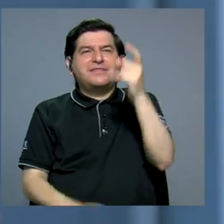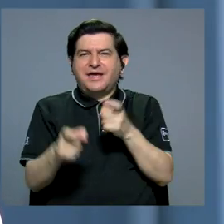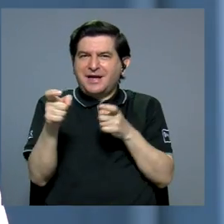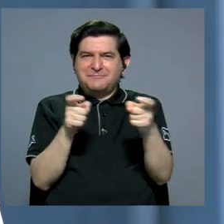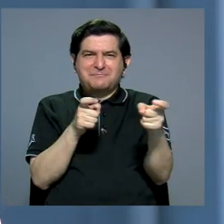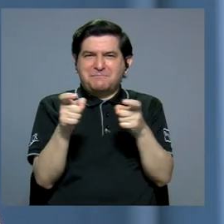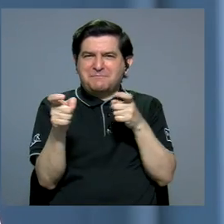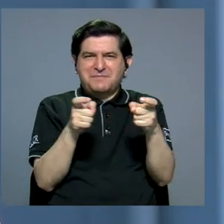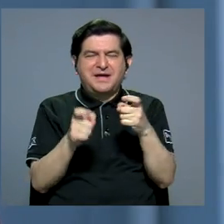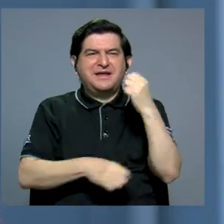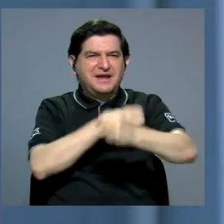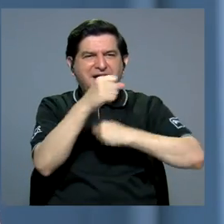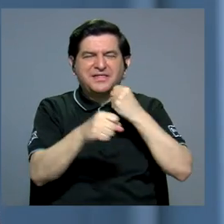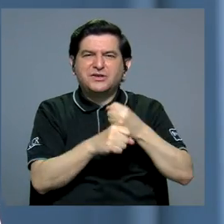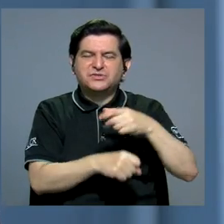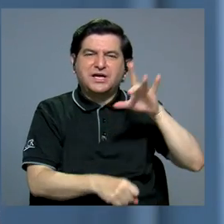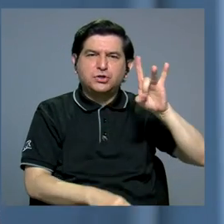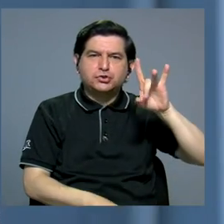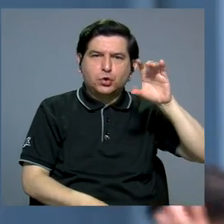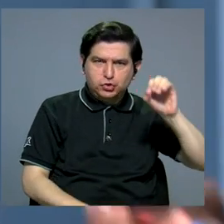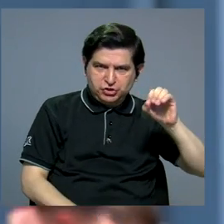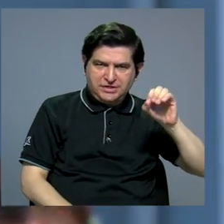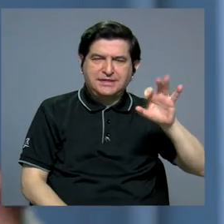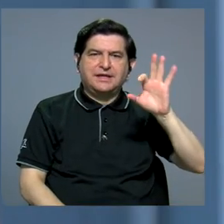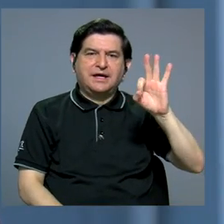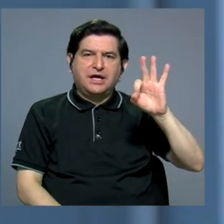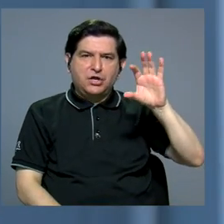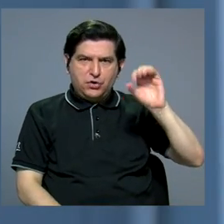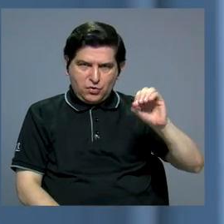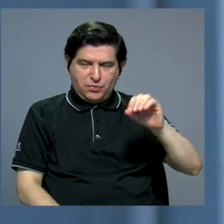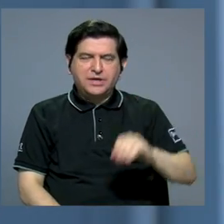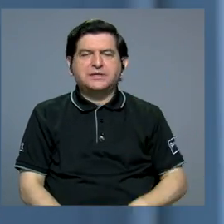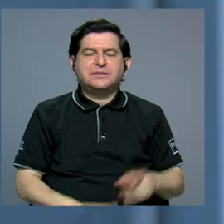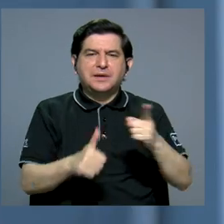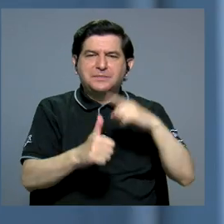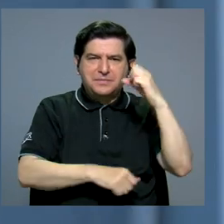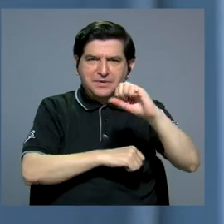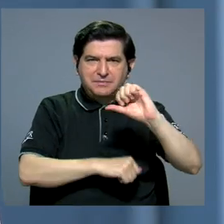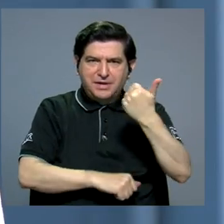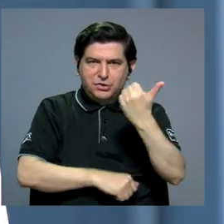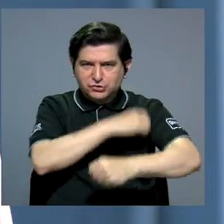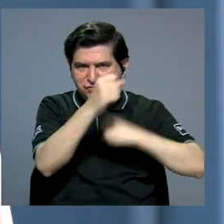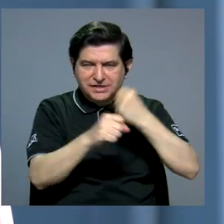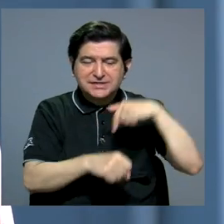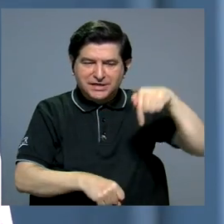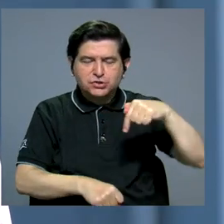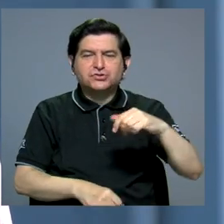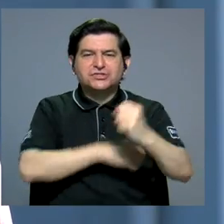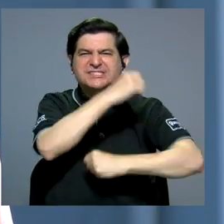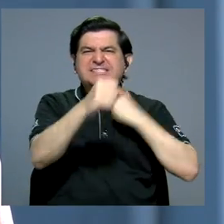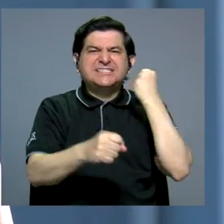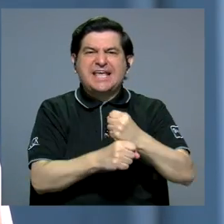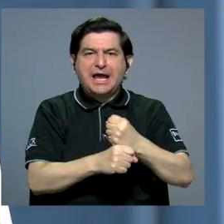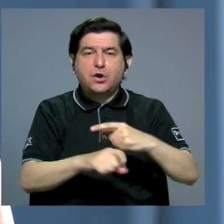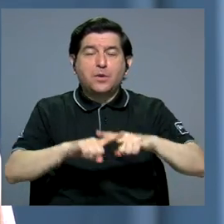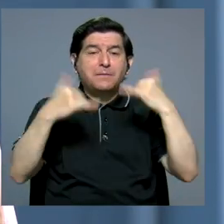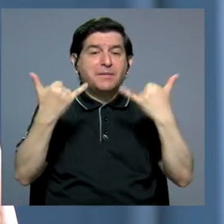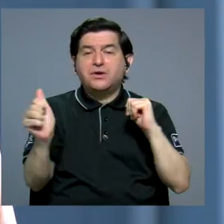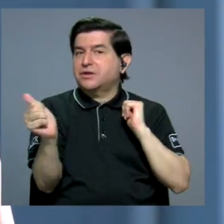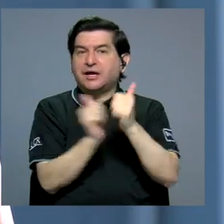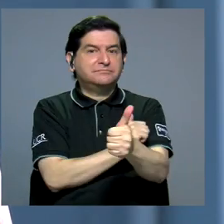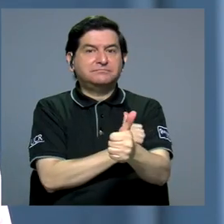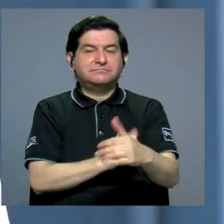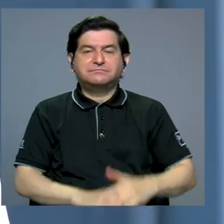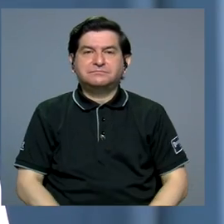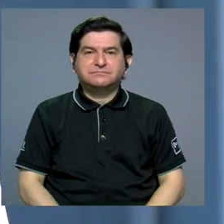se ha manejado durante los años 80, 90 y la primera década de este siglo, pero que ya está